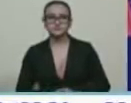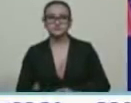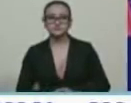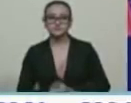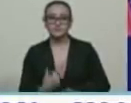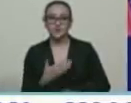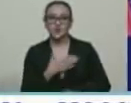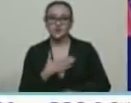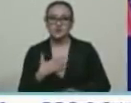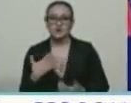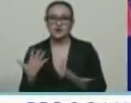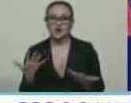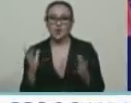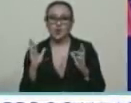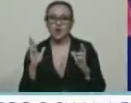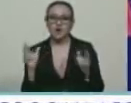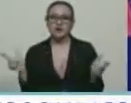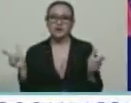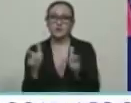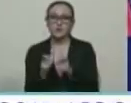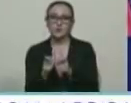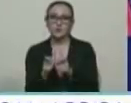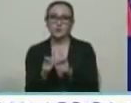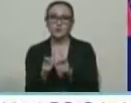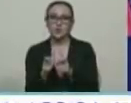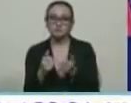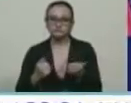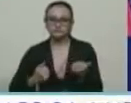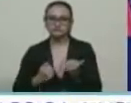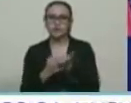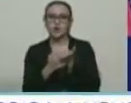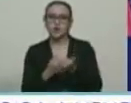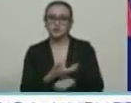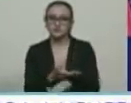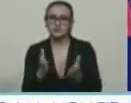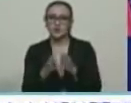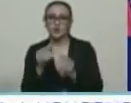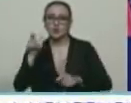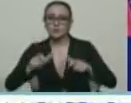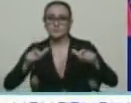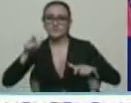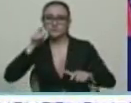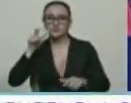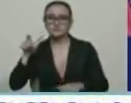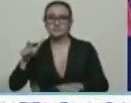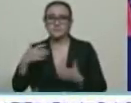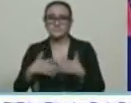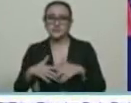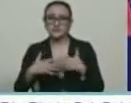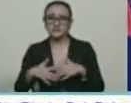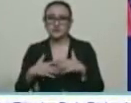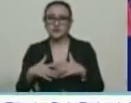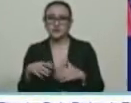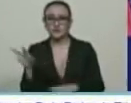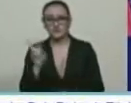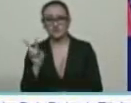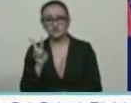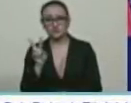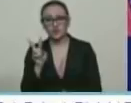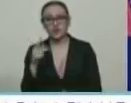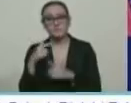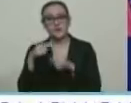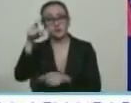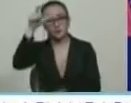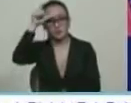deseo que esta reunión va a ser beneficioso para los empresarios de Venezuela y